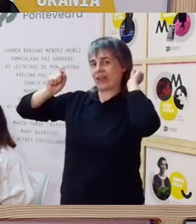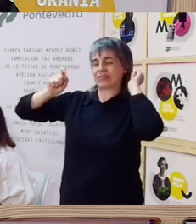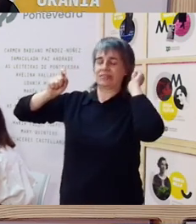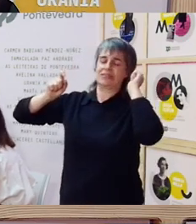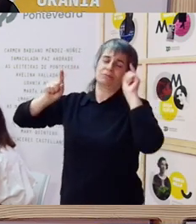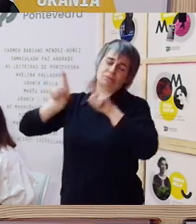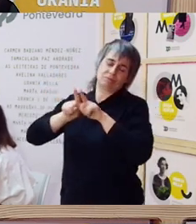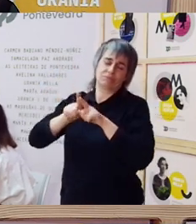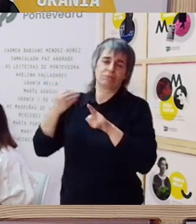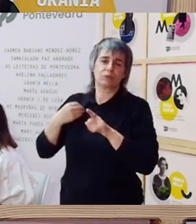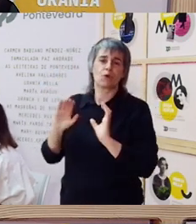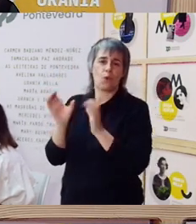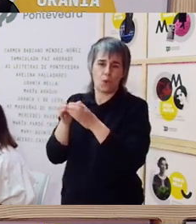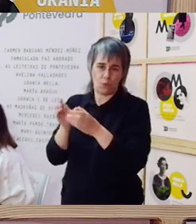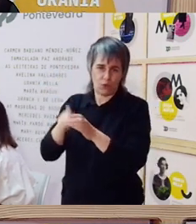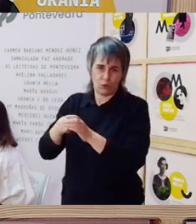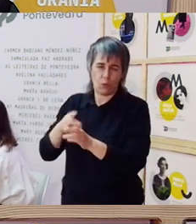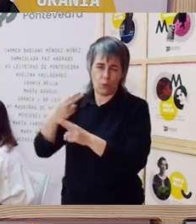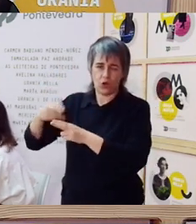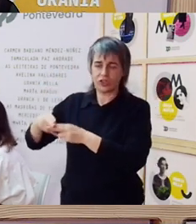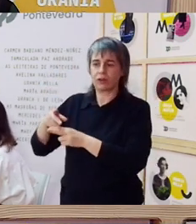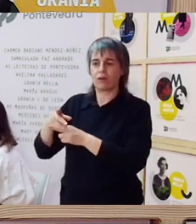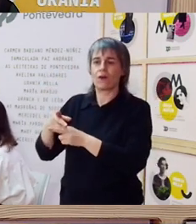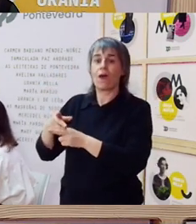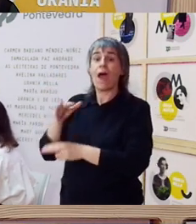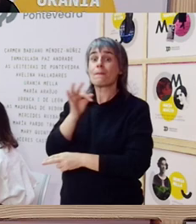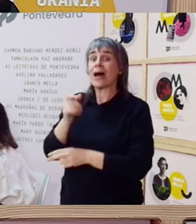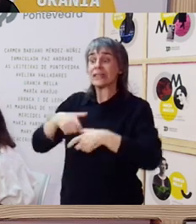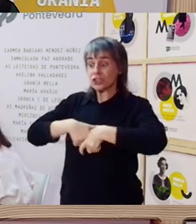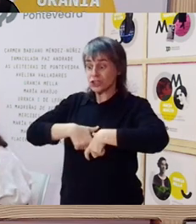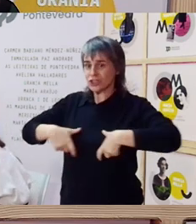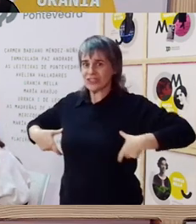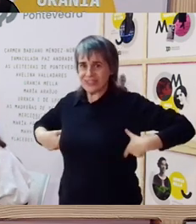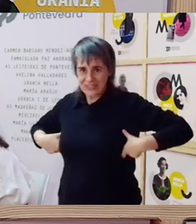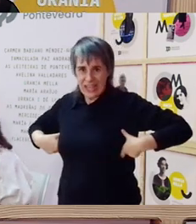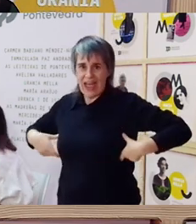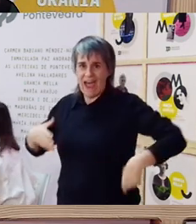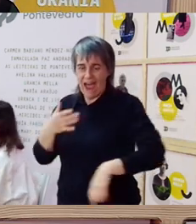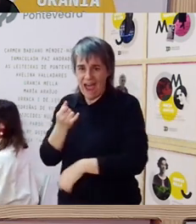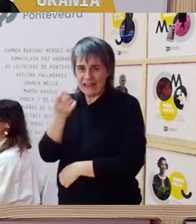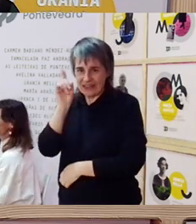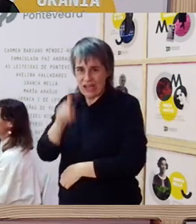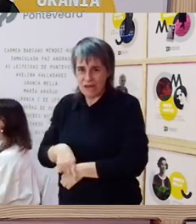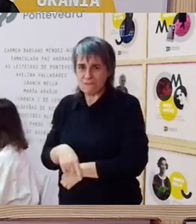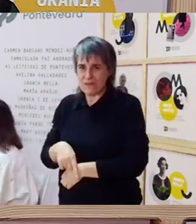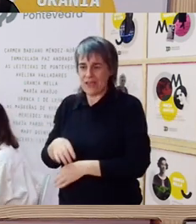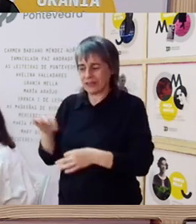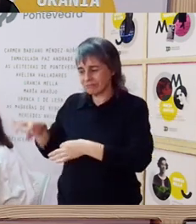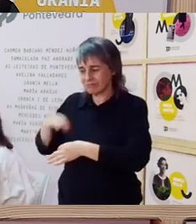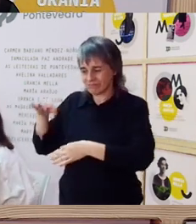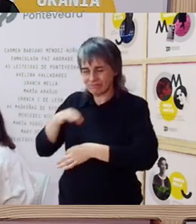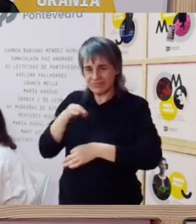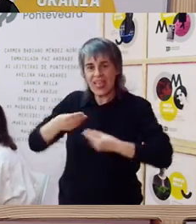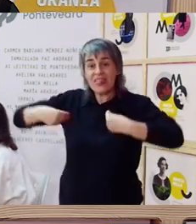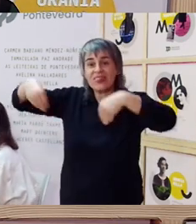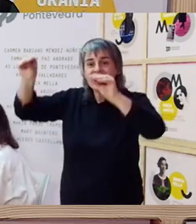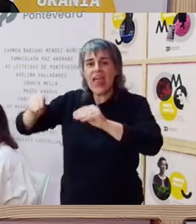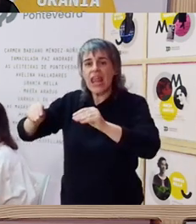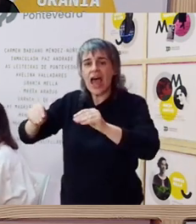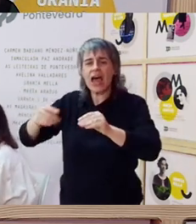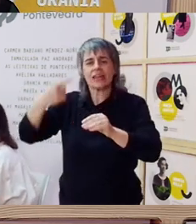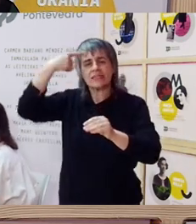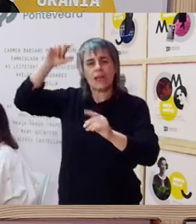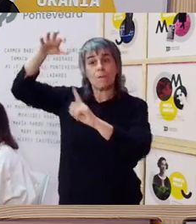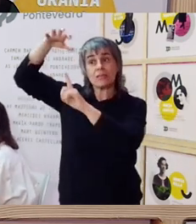hai escarapelas. E hai un sostén que está feito con tela de con paracaídas. Con tela de un paracaídas, bueno, que